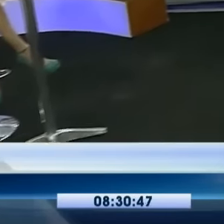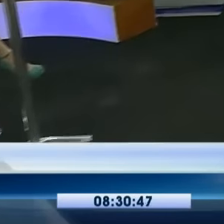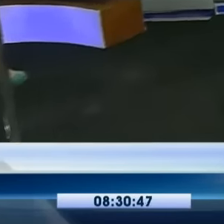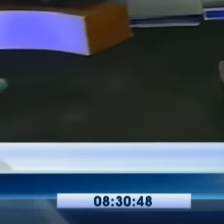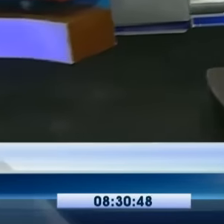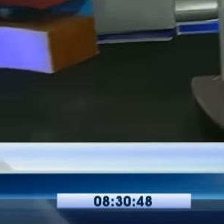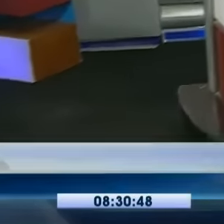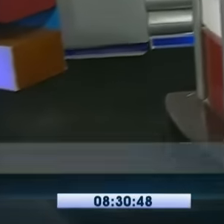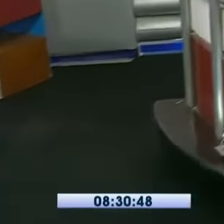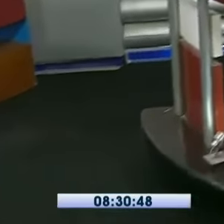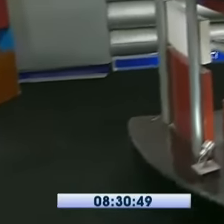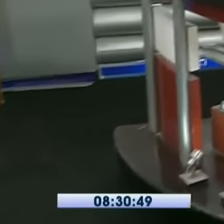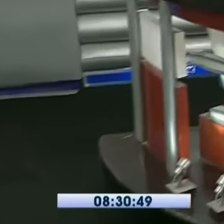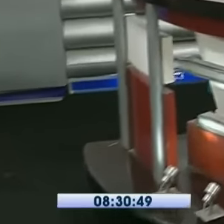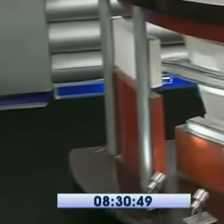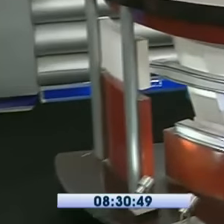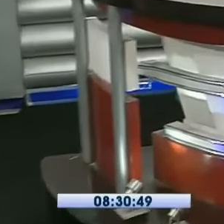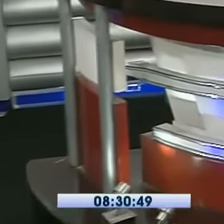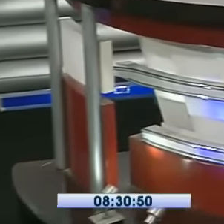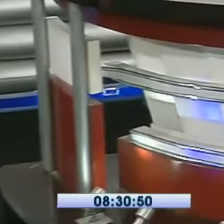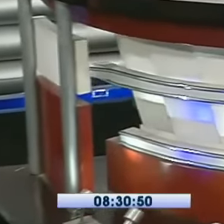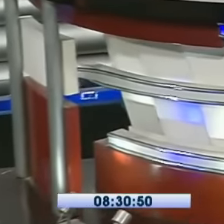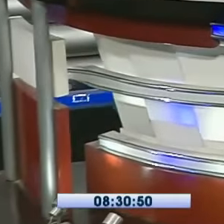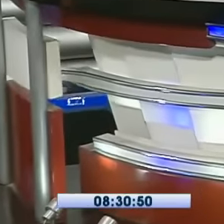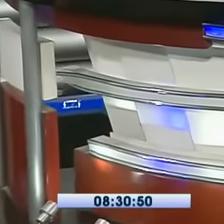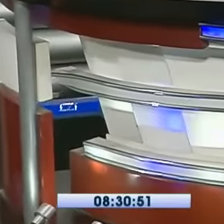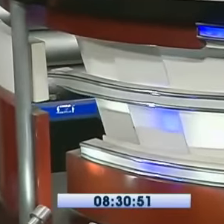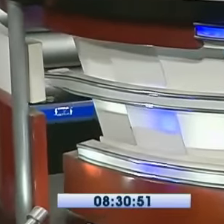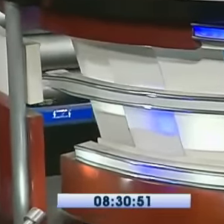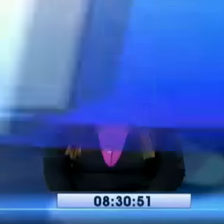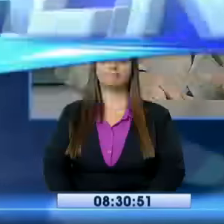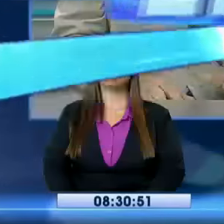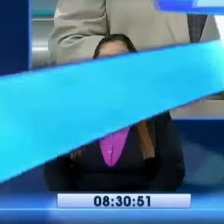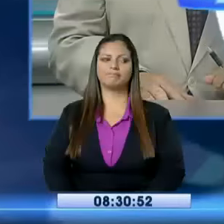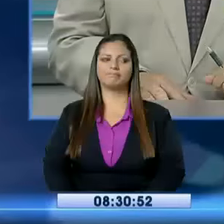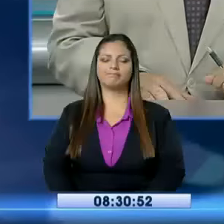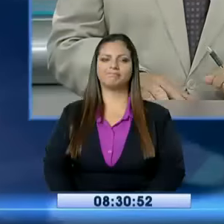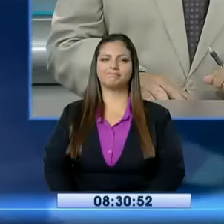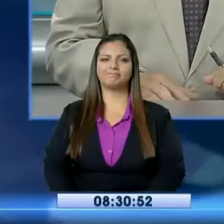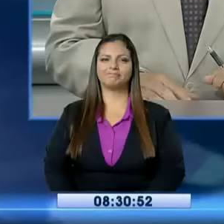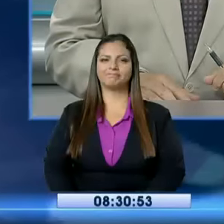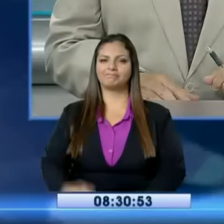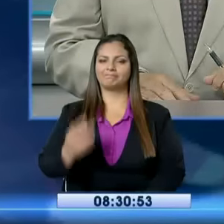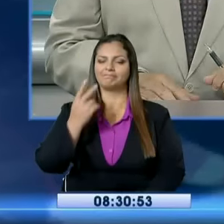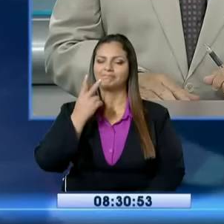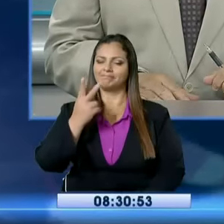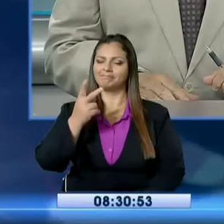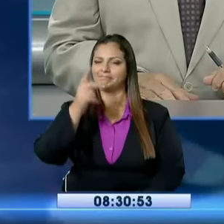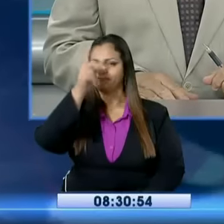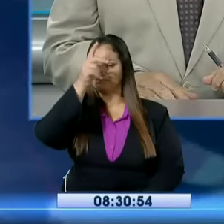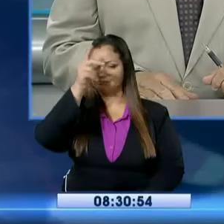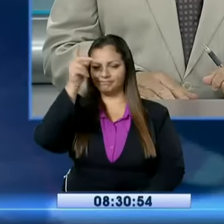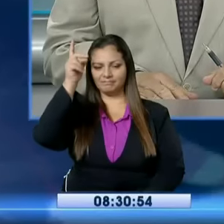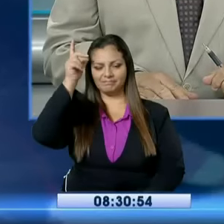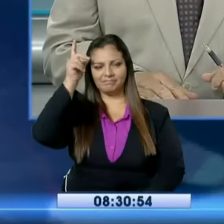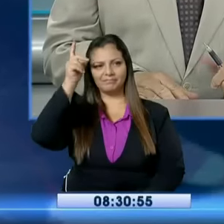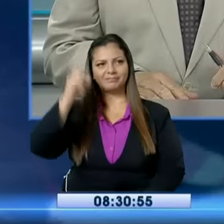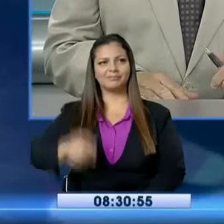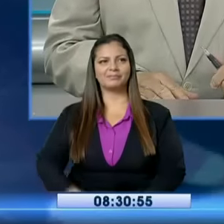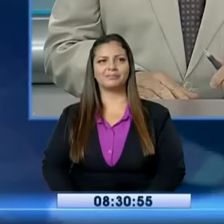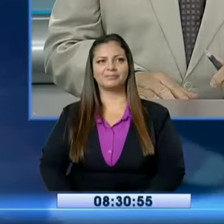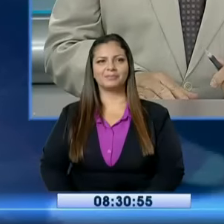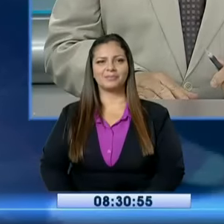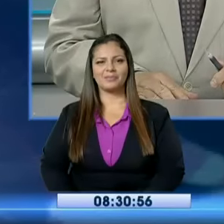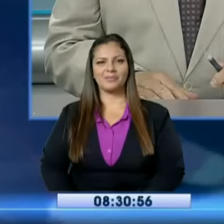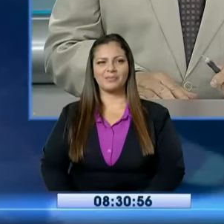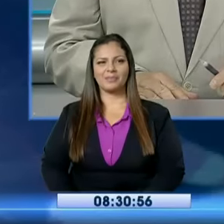Bueno, nos enlazamos inmediatamente con Luxiola Salazar, que nos tiene información desde el sitio en el que se encuentra. Luxiola, buenos días. Buenos días, estamos en la